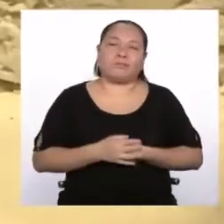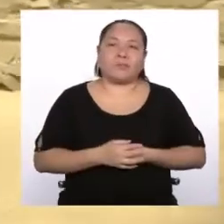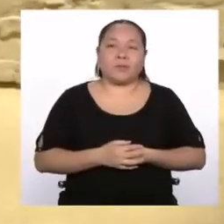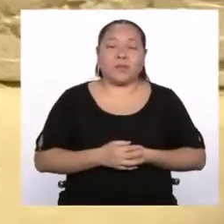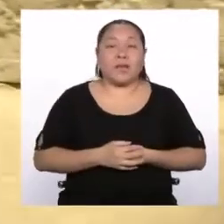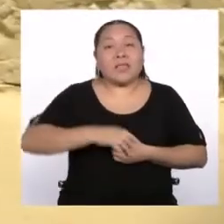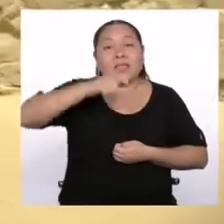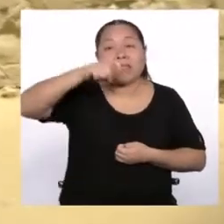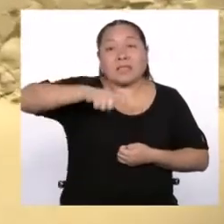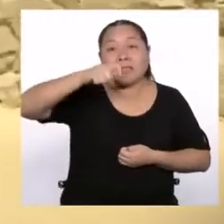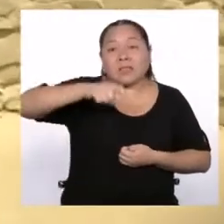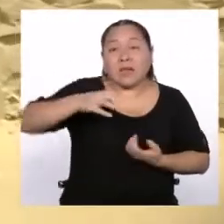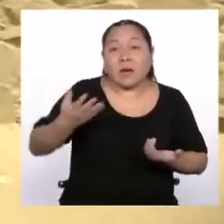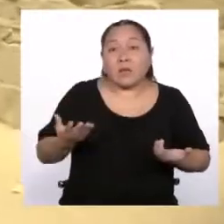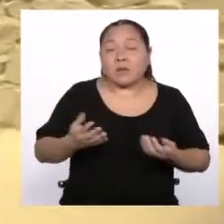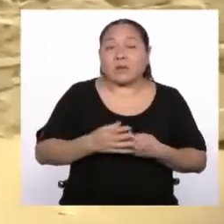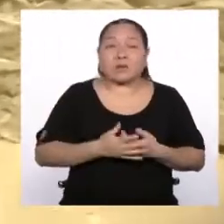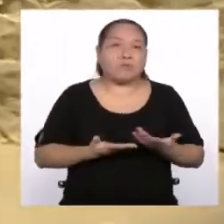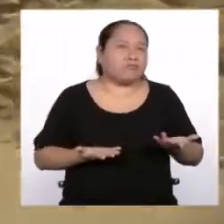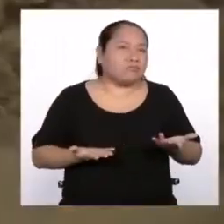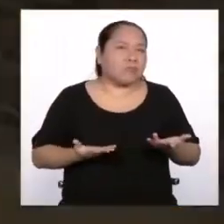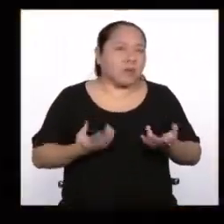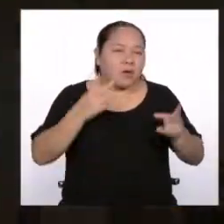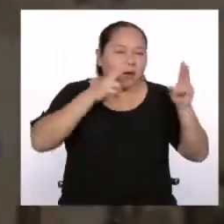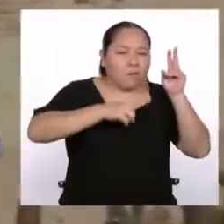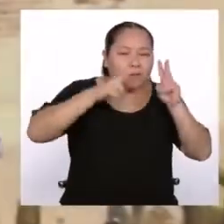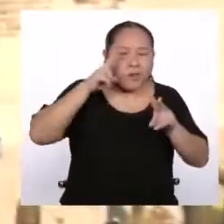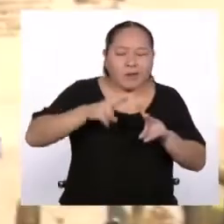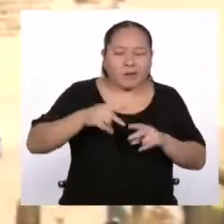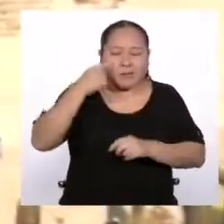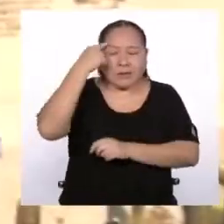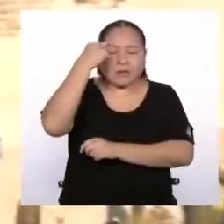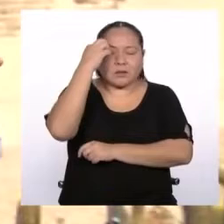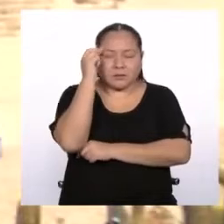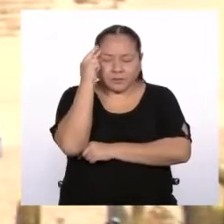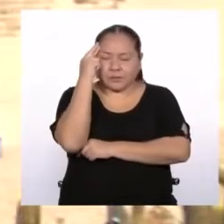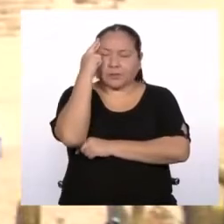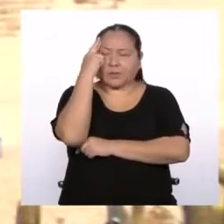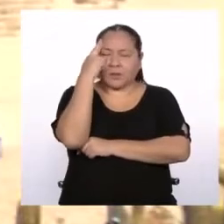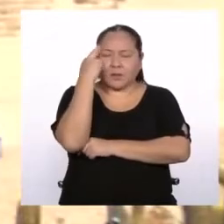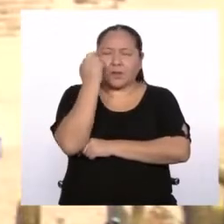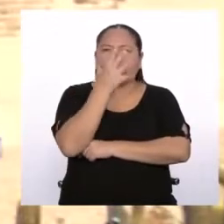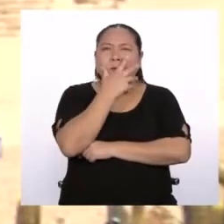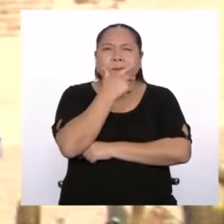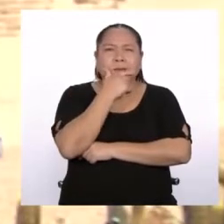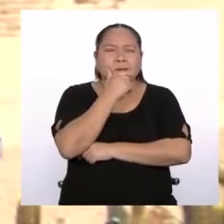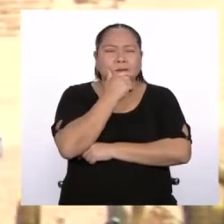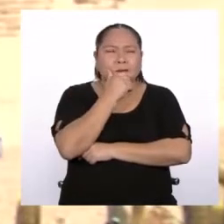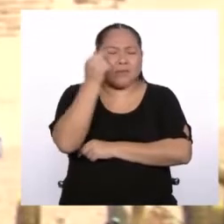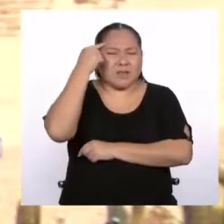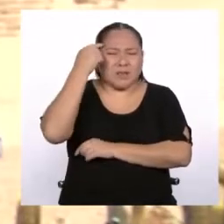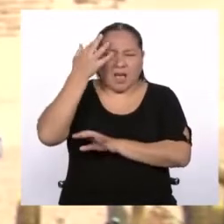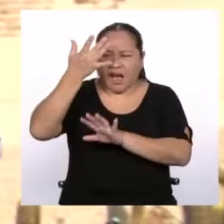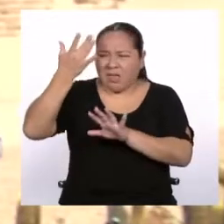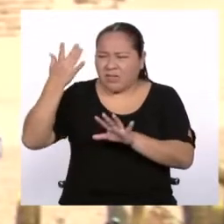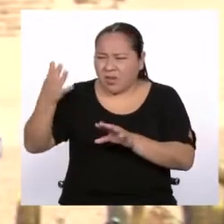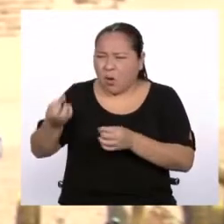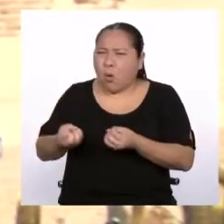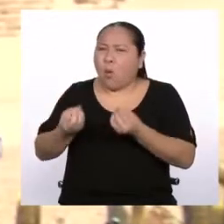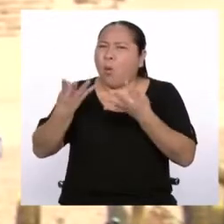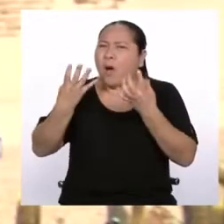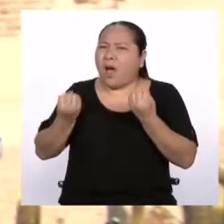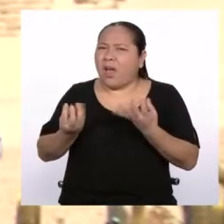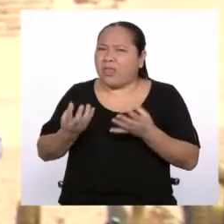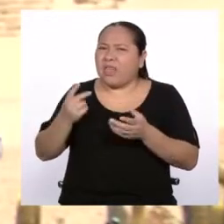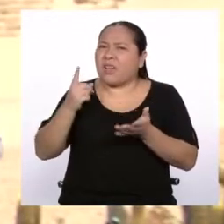Tenemos que, de alguna manera, hacer un acto de contrición y revisar todas las barbaridades que se han dado en este